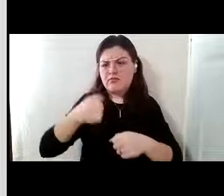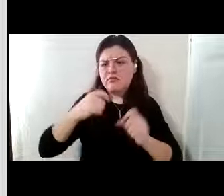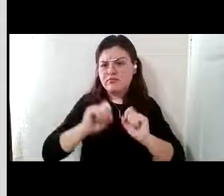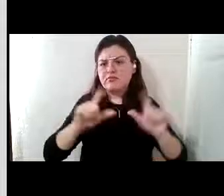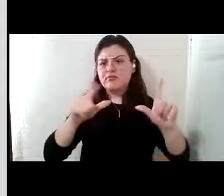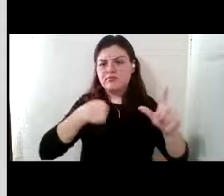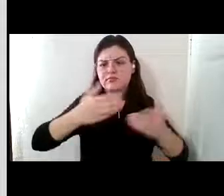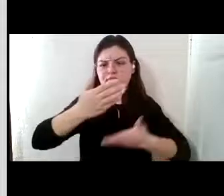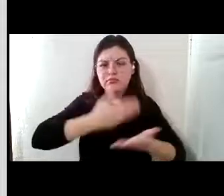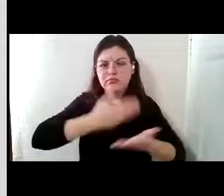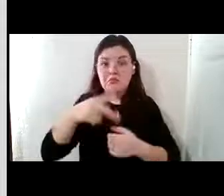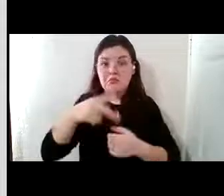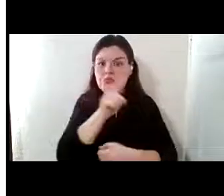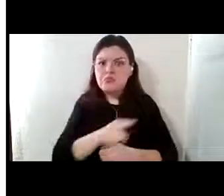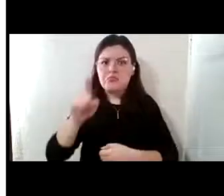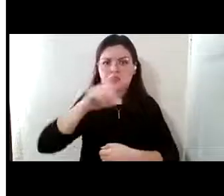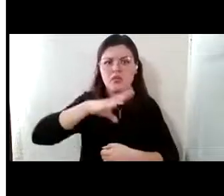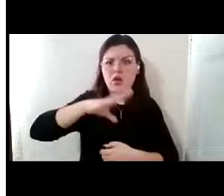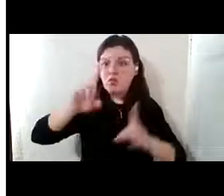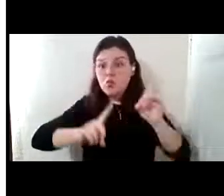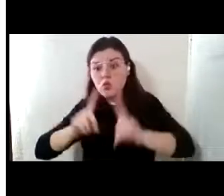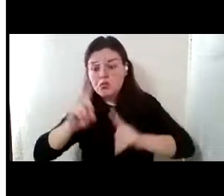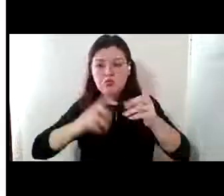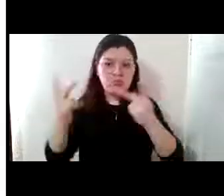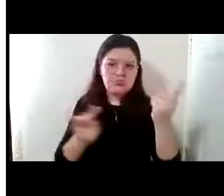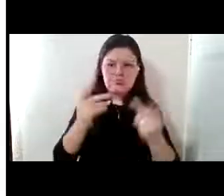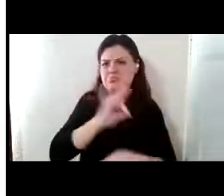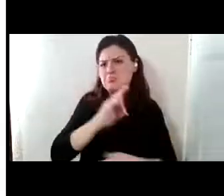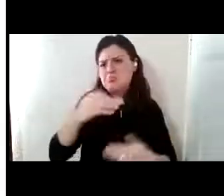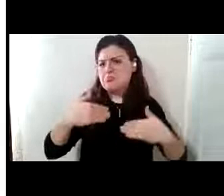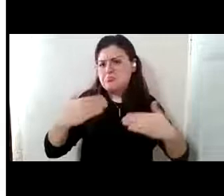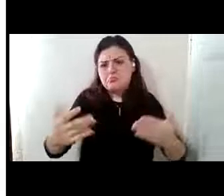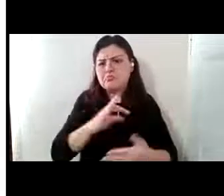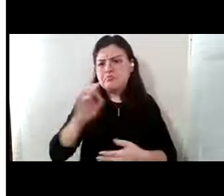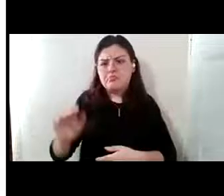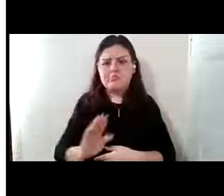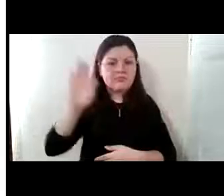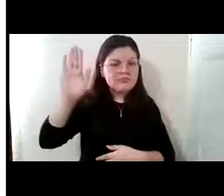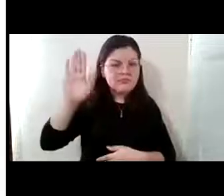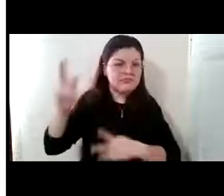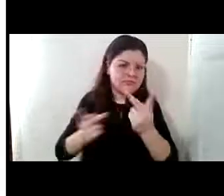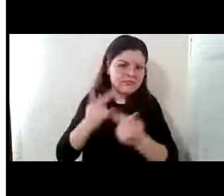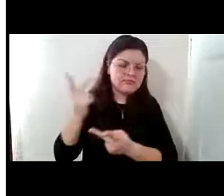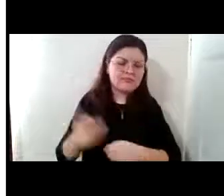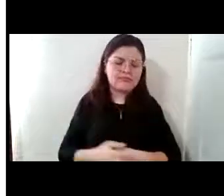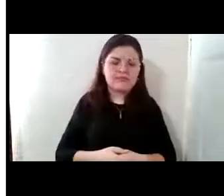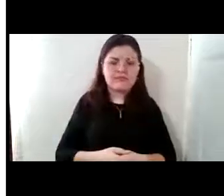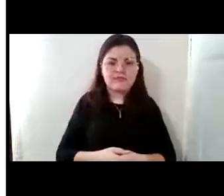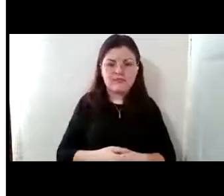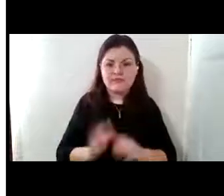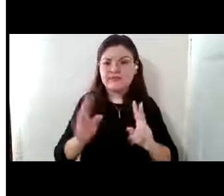Igual si durante el proceso tienen alguna duda, con toda confianza pueden preguntar y